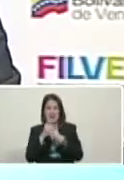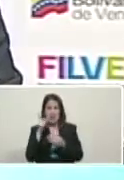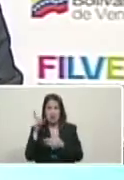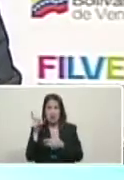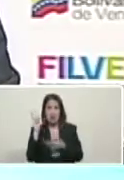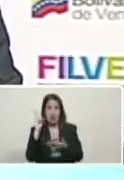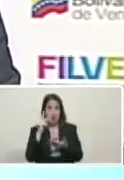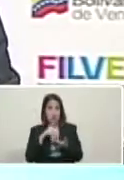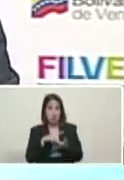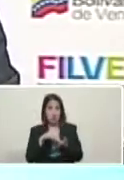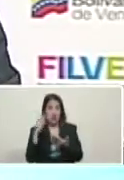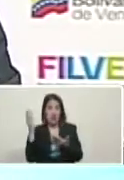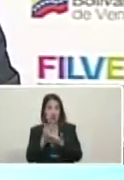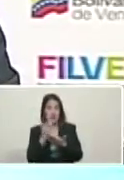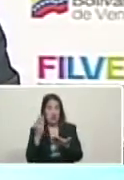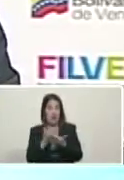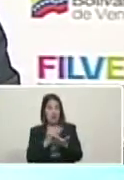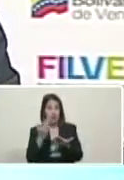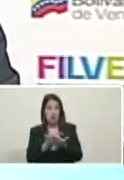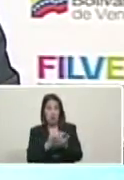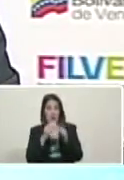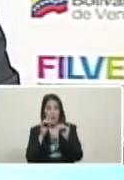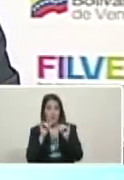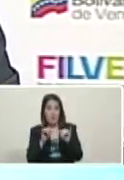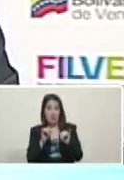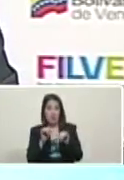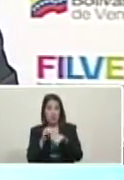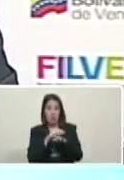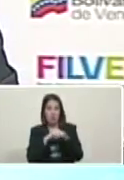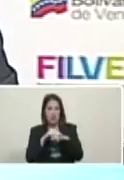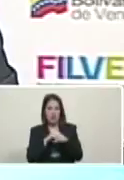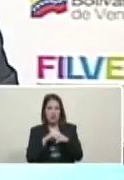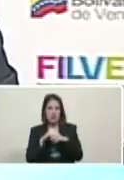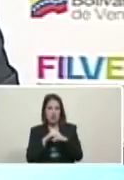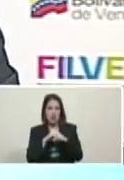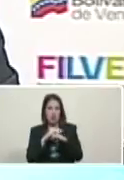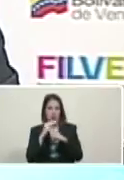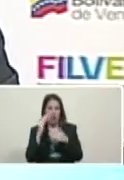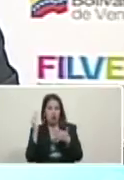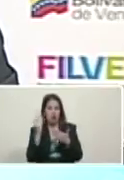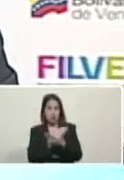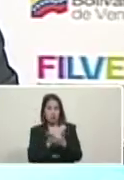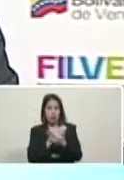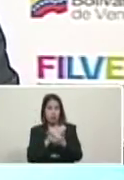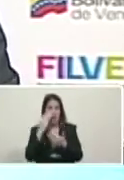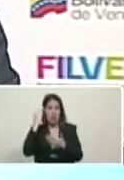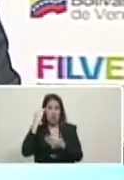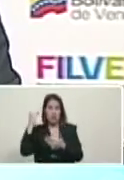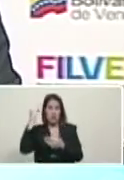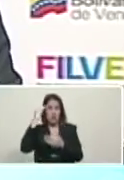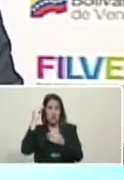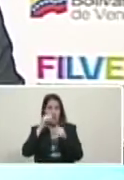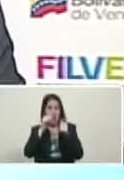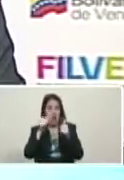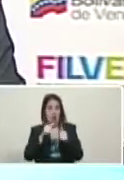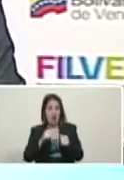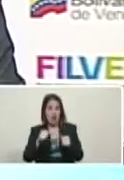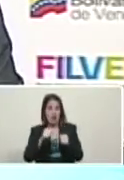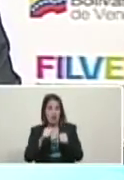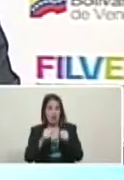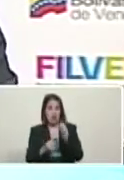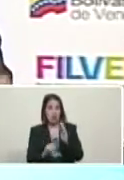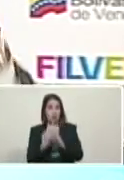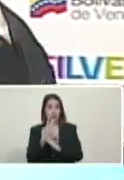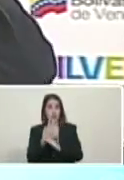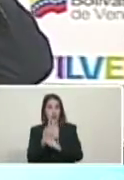Brasil eliminando todos los mismos ministerios para eliminar la memoria, el arte, la creación y convertirnos en esclavos otra